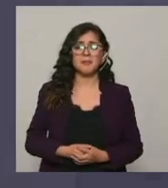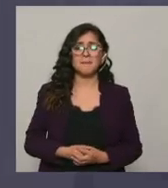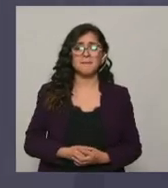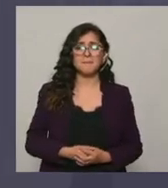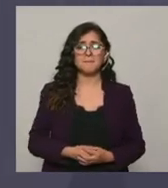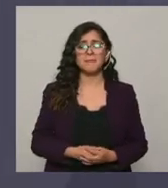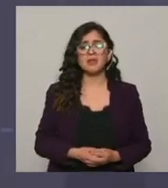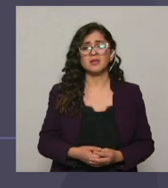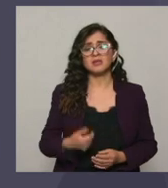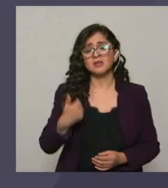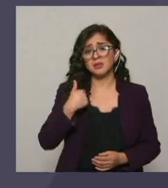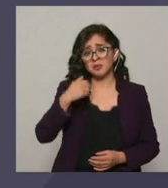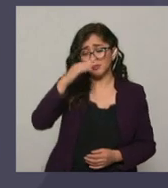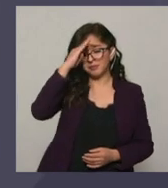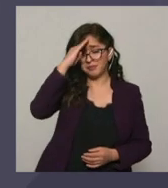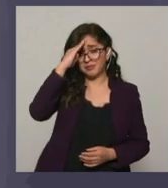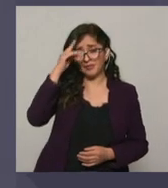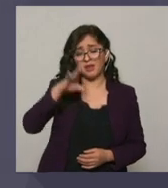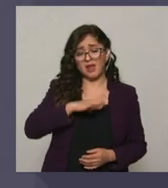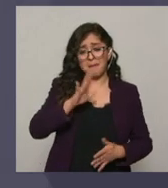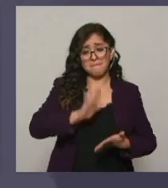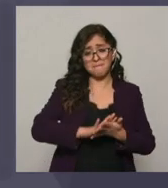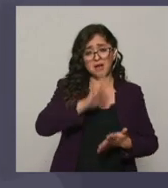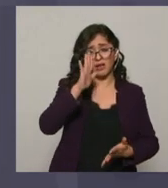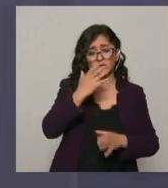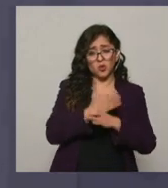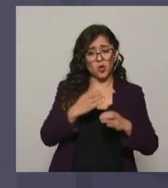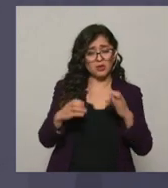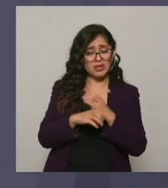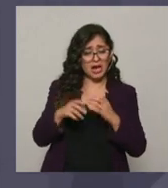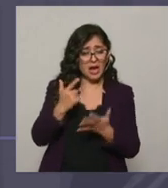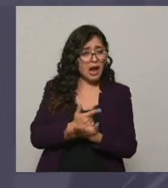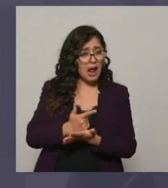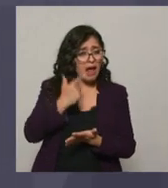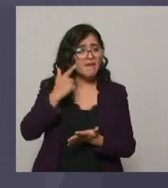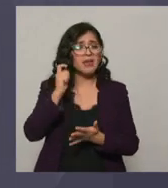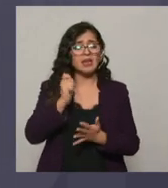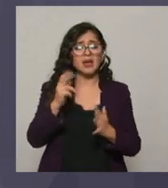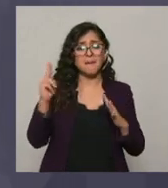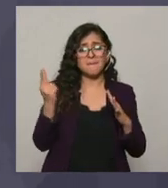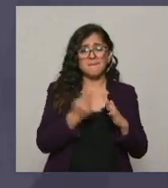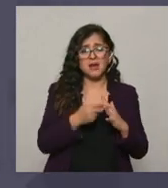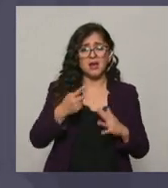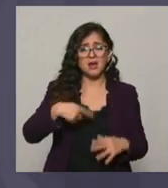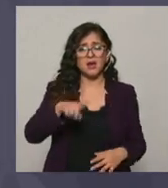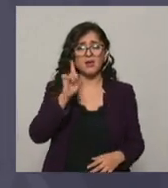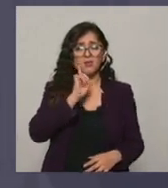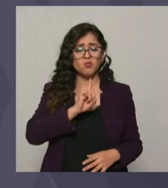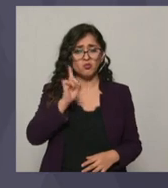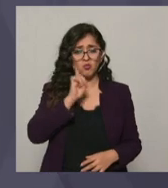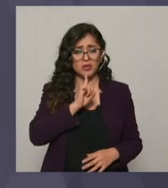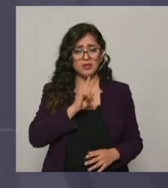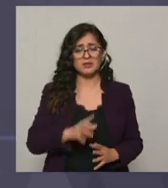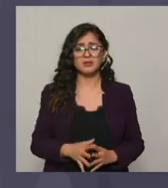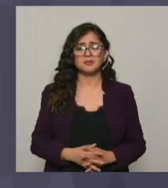tan graves que es difícil priorizar, o sea, como los feminicidios, ¿no? Que Pero tu